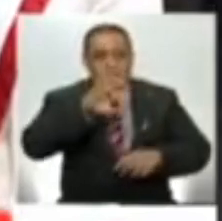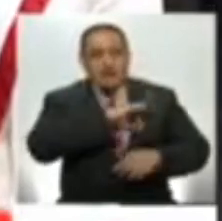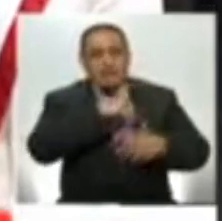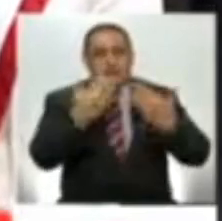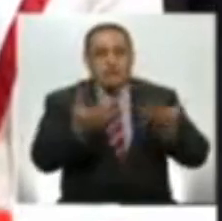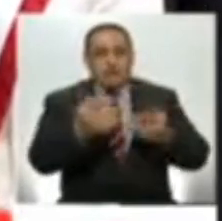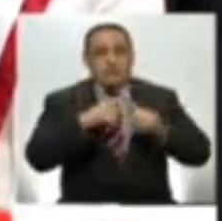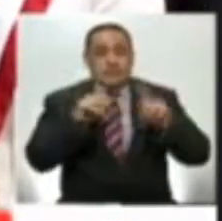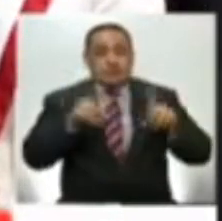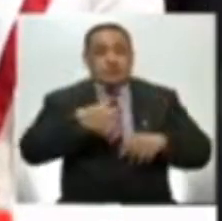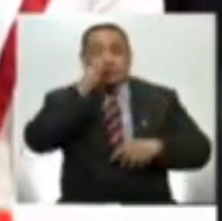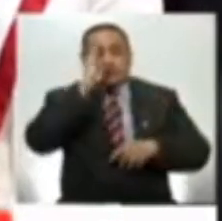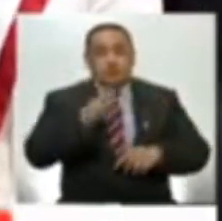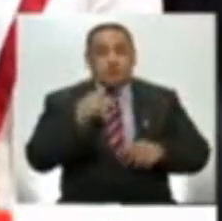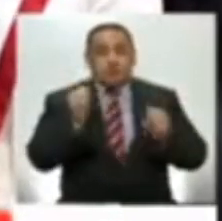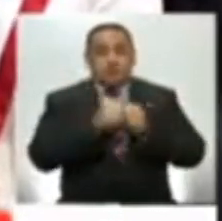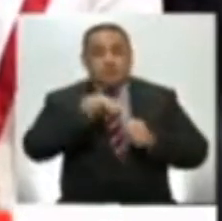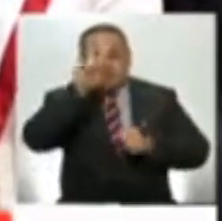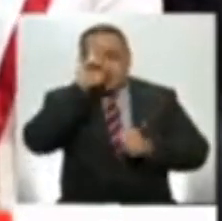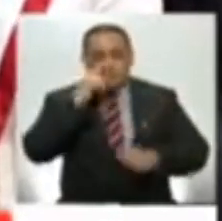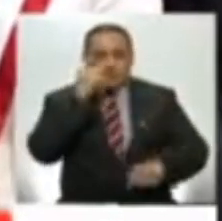premien, si no, que él y la nación se lo demanden.